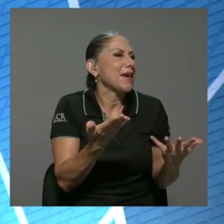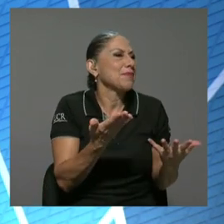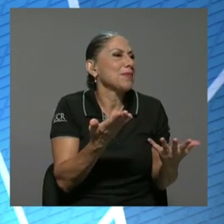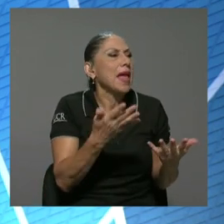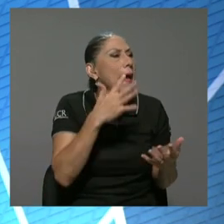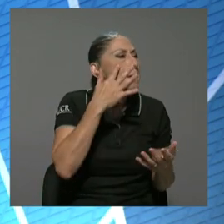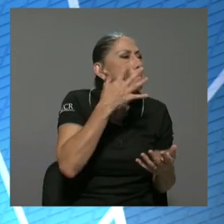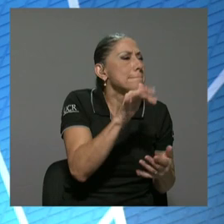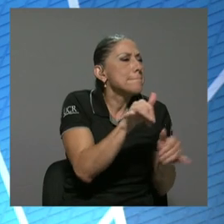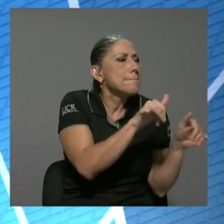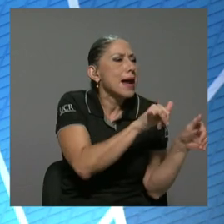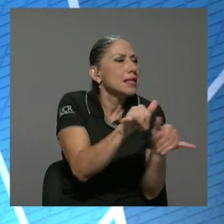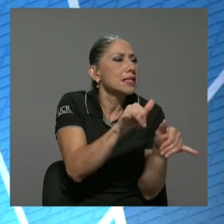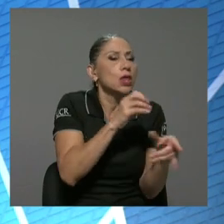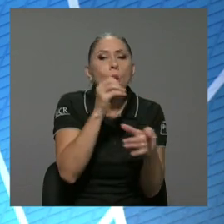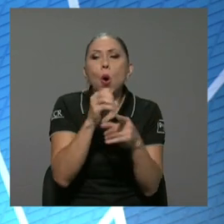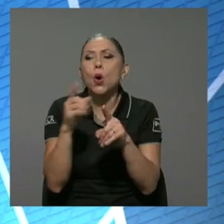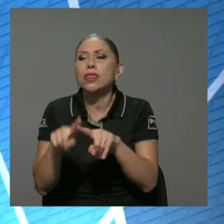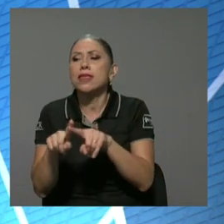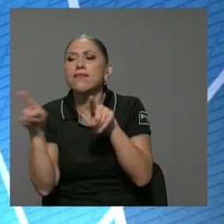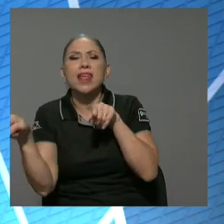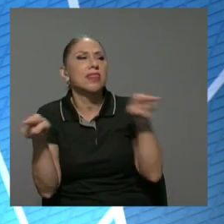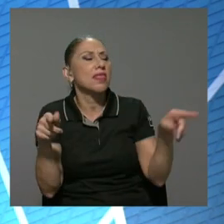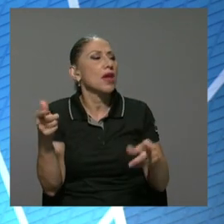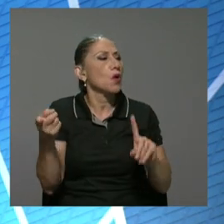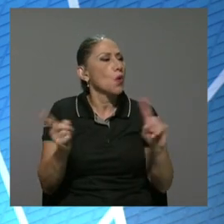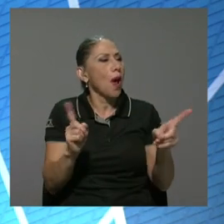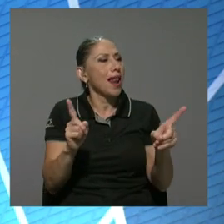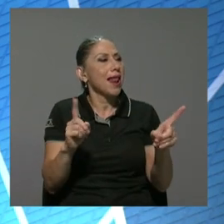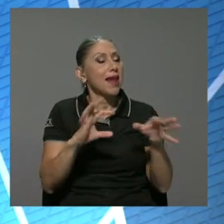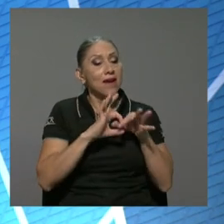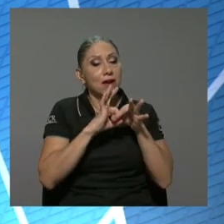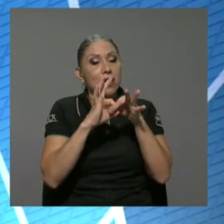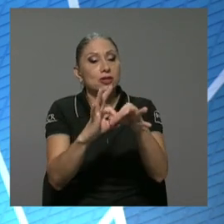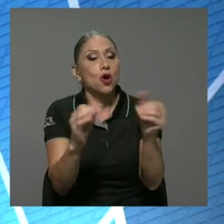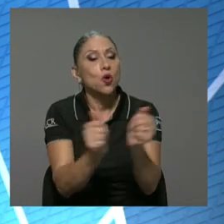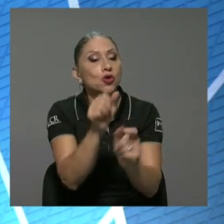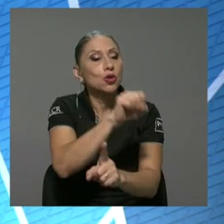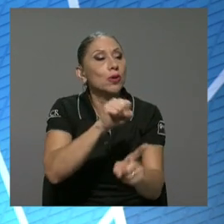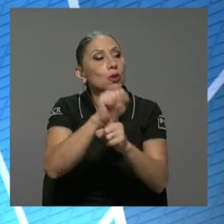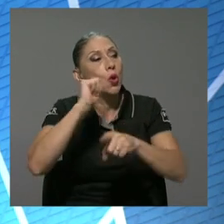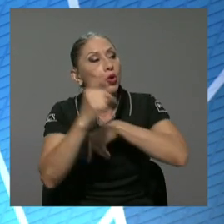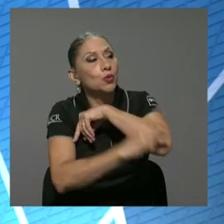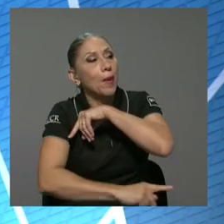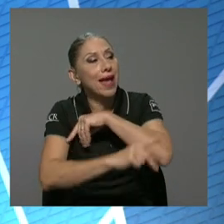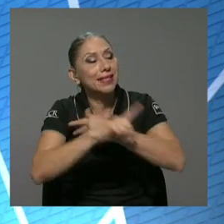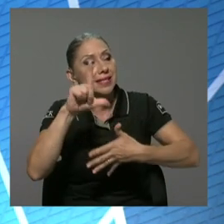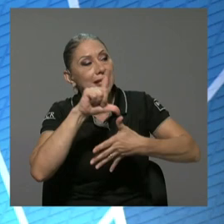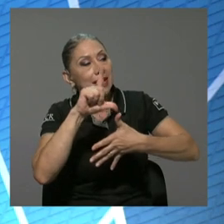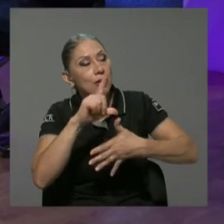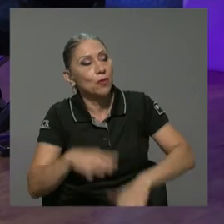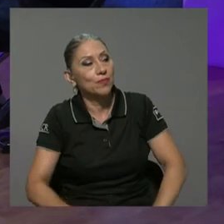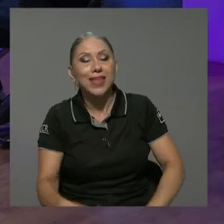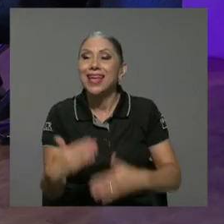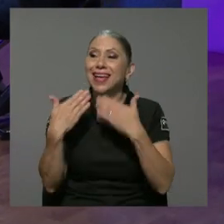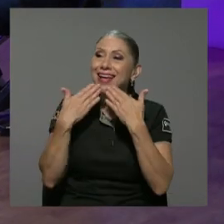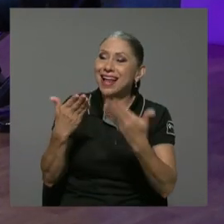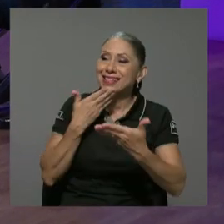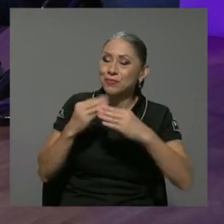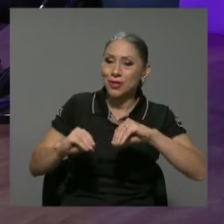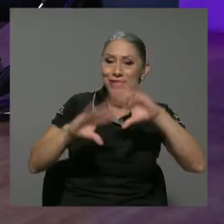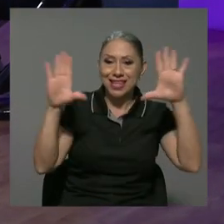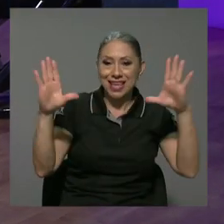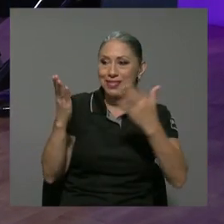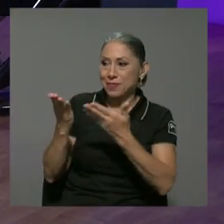el contexto que estamos viviendo con respecto a la situación en otros países de la región. Gracias, Pablo. Bueno, buenos días a Pablo,